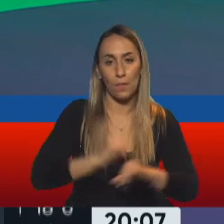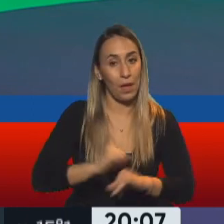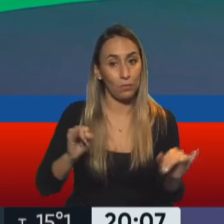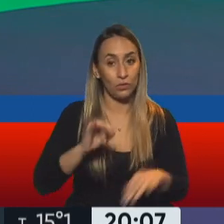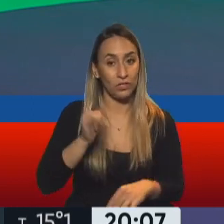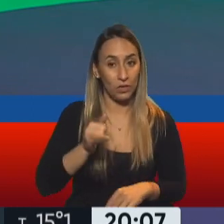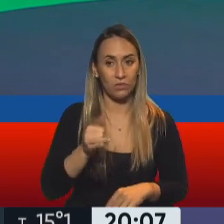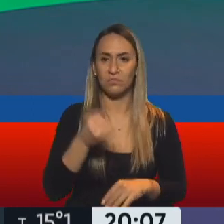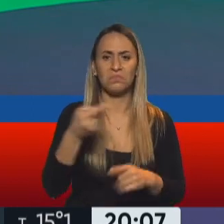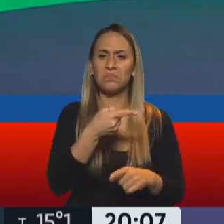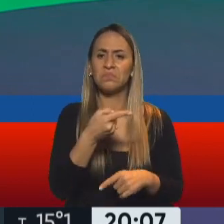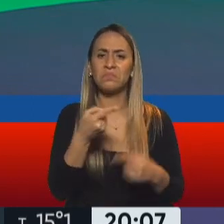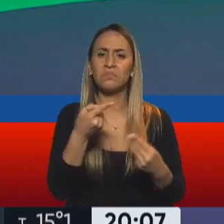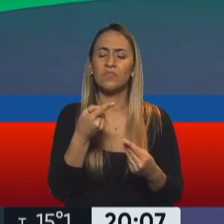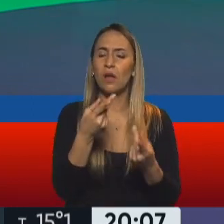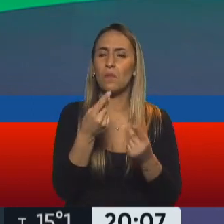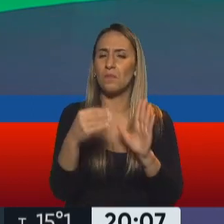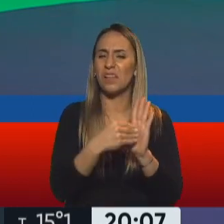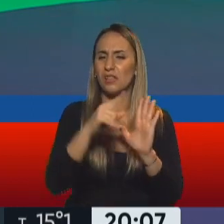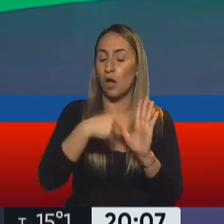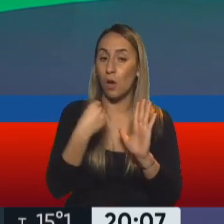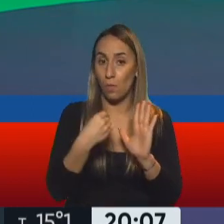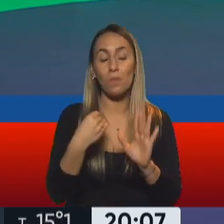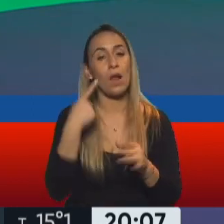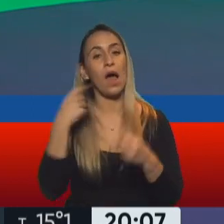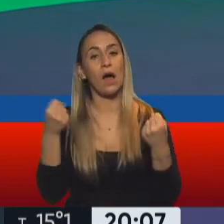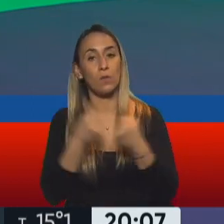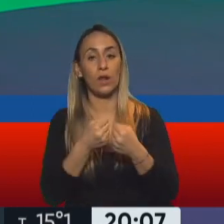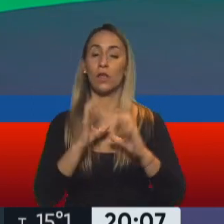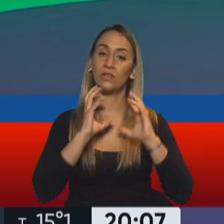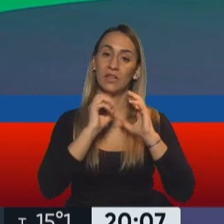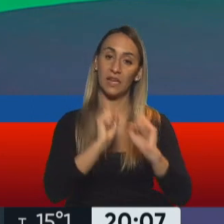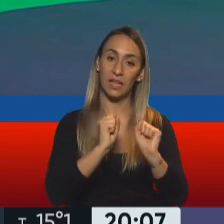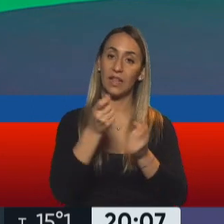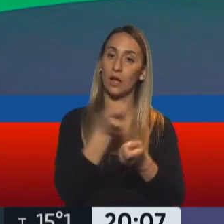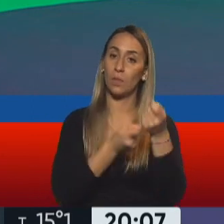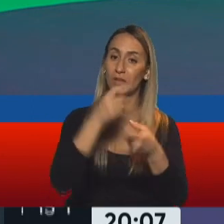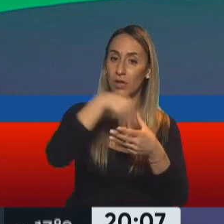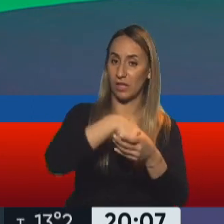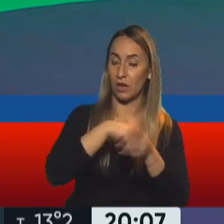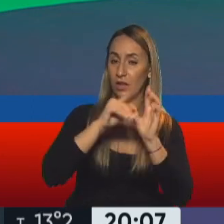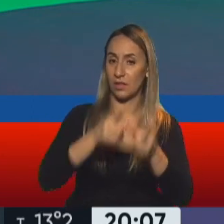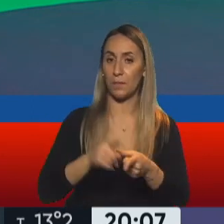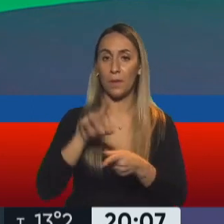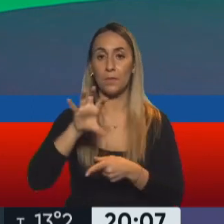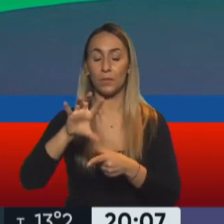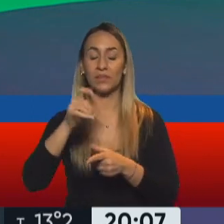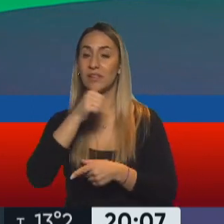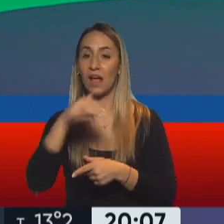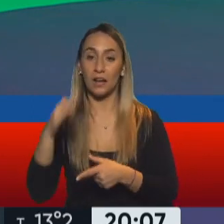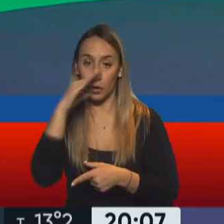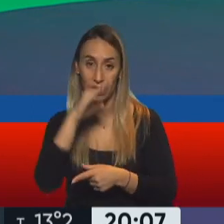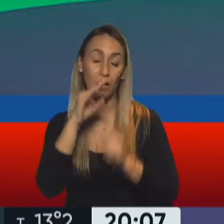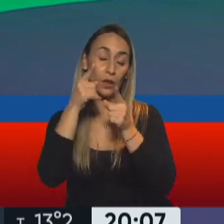precio, primero lo explicamos, hay un acuerdo que se llevó adelante entre la Secretaría de Comercio Interior y también la provincia de Río Negro y por otra